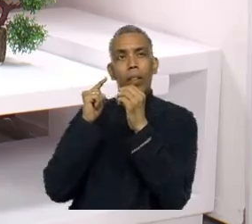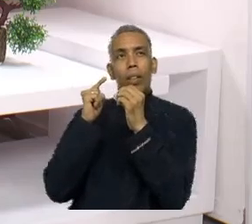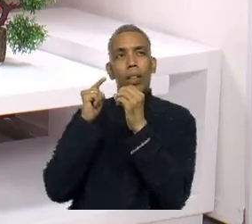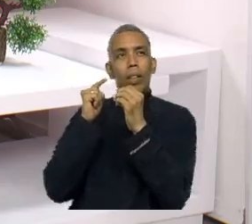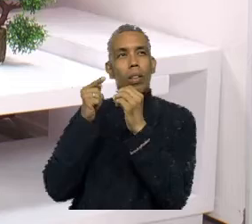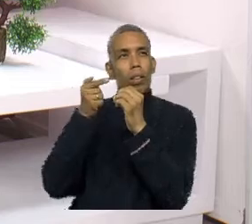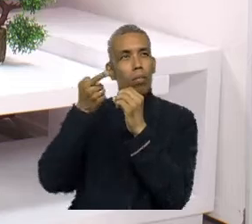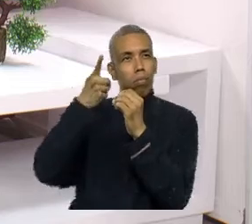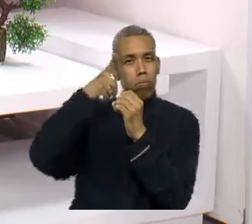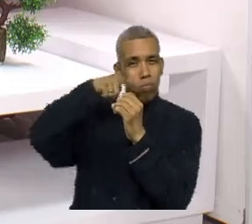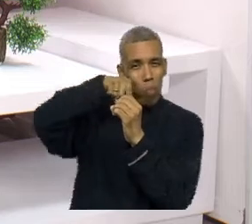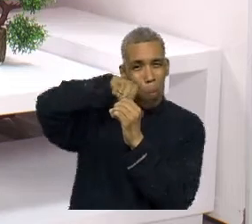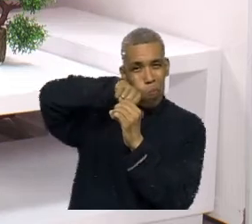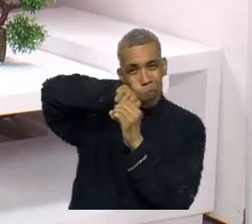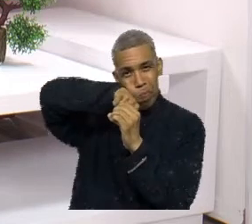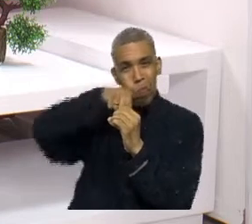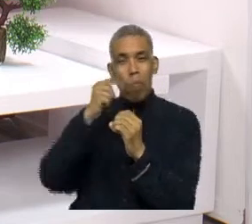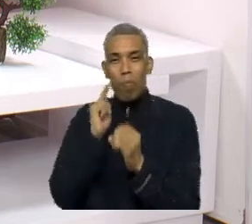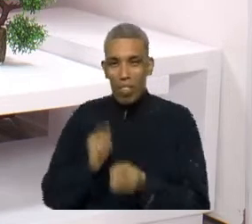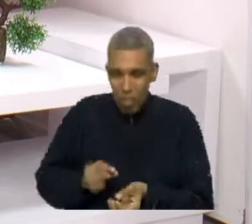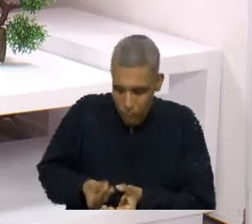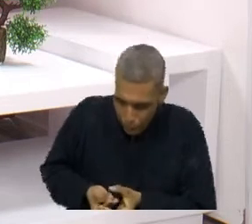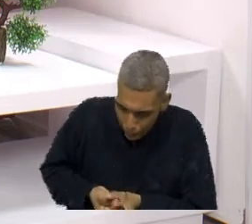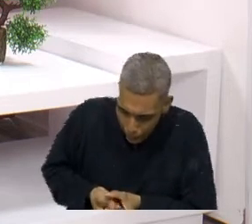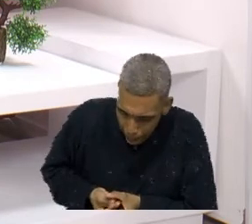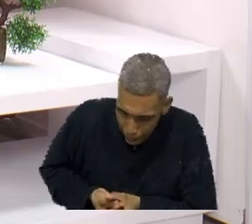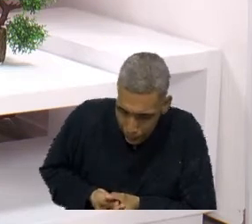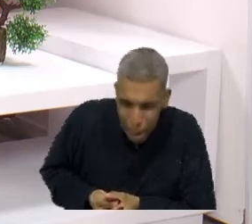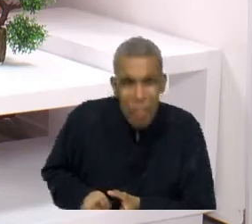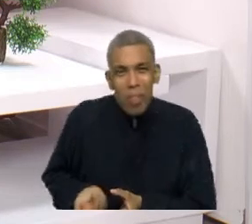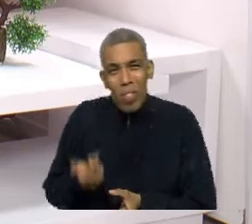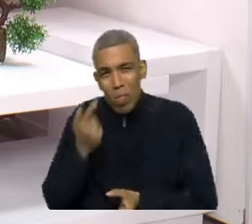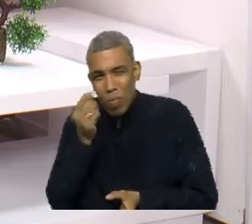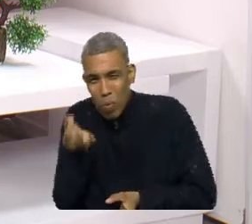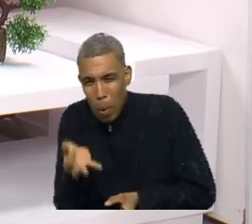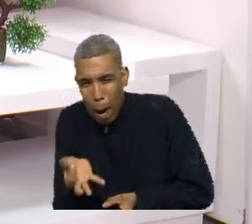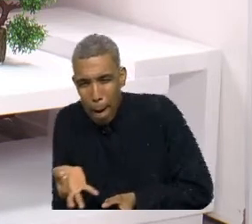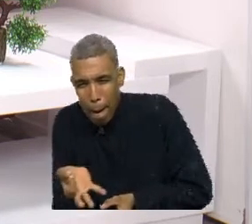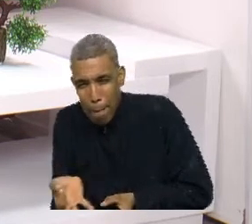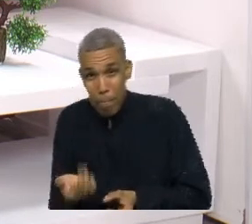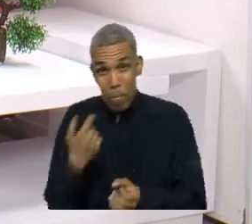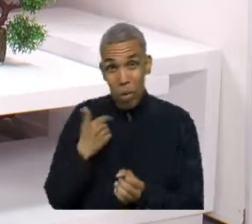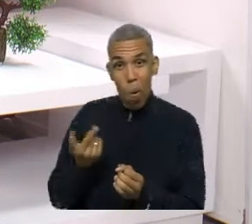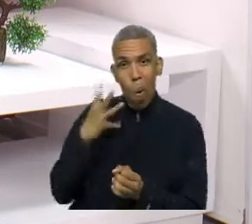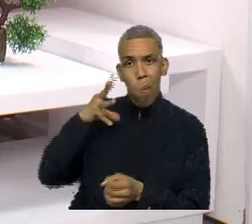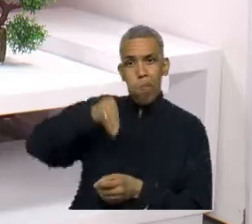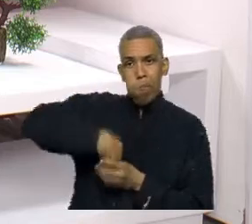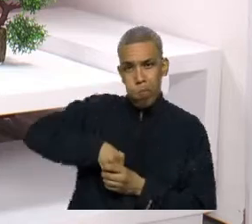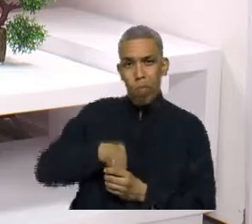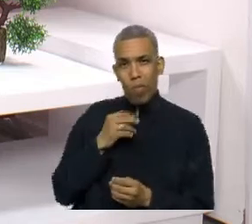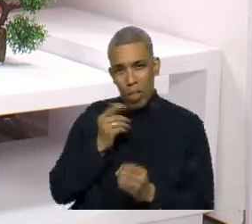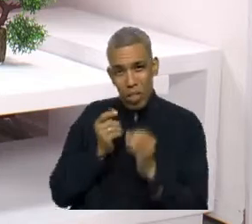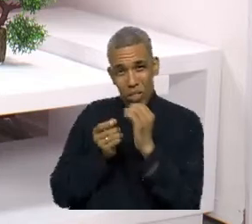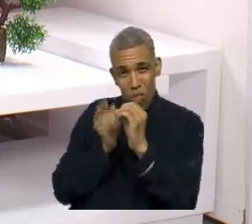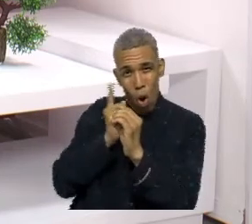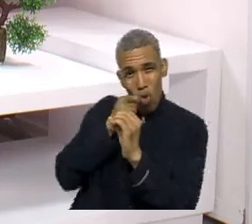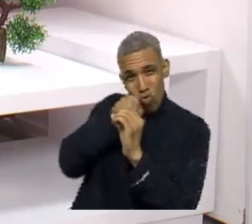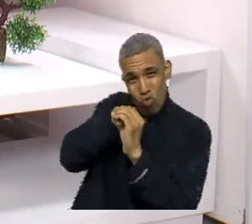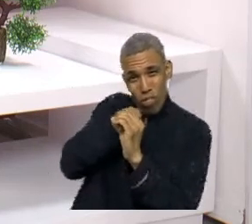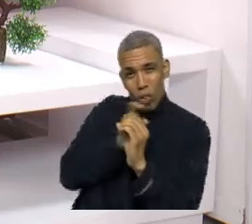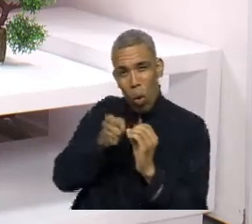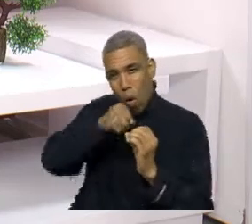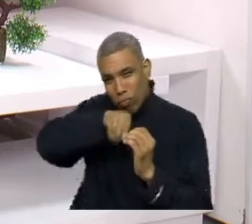moverse permanentemente y estar sacando las secreciones que tienen los bronquios internamente. Cuando hay un